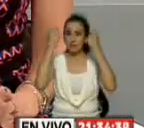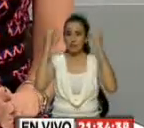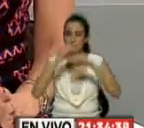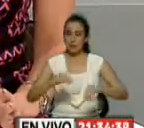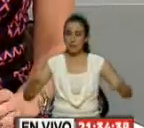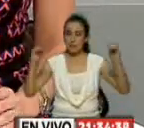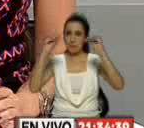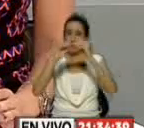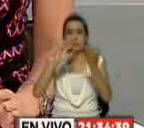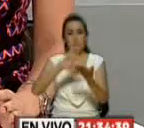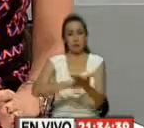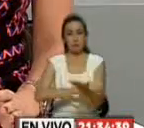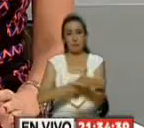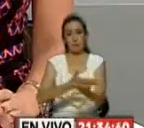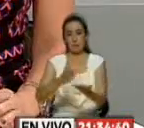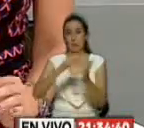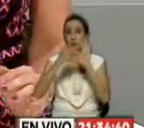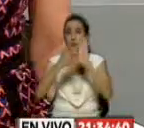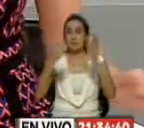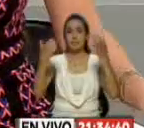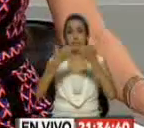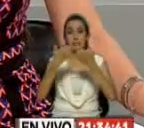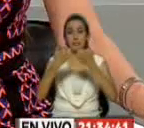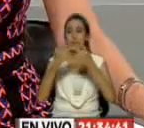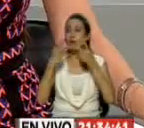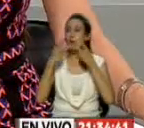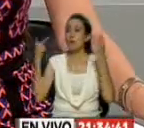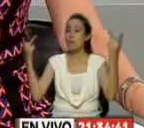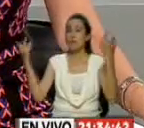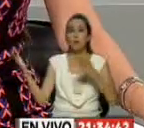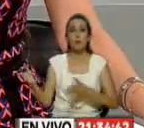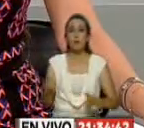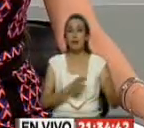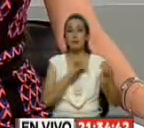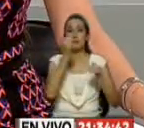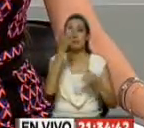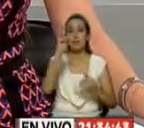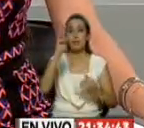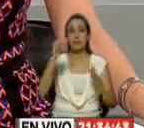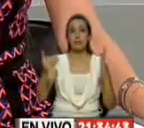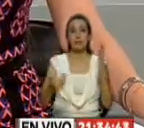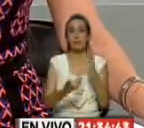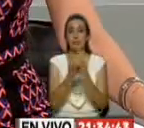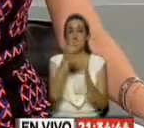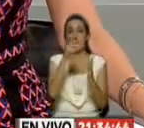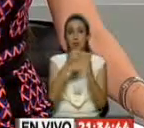música. En esta renovación, el equipo de Pública FM creó 16 nuevos